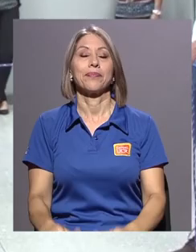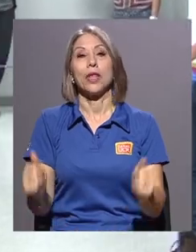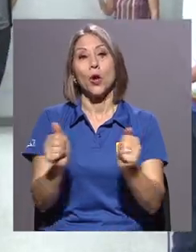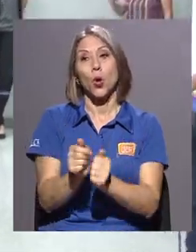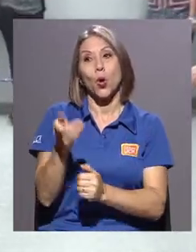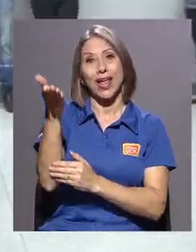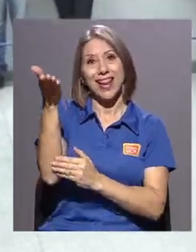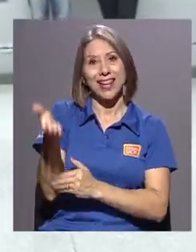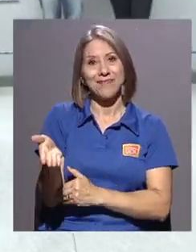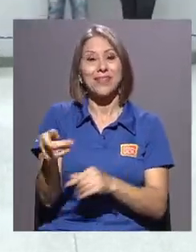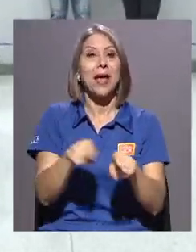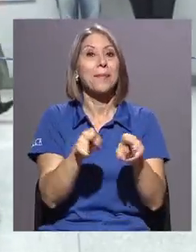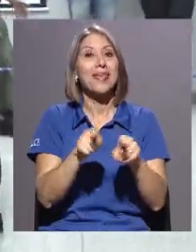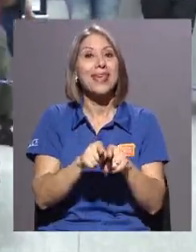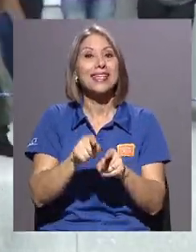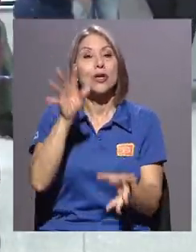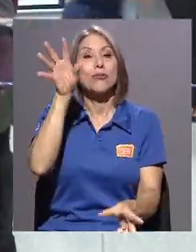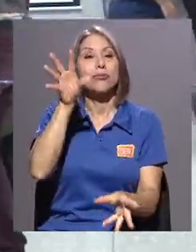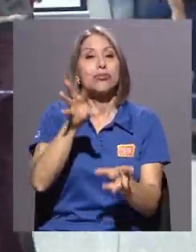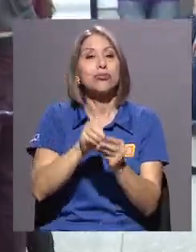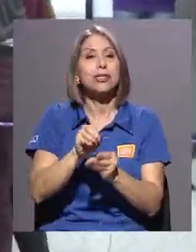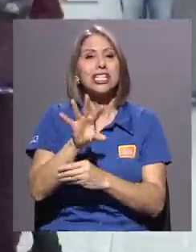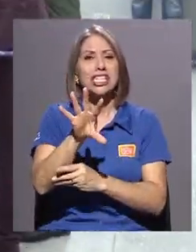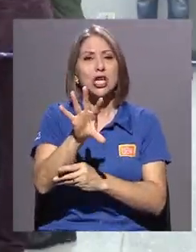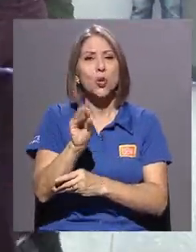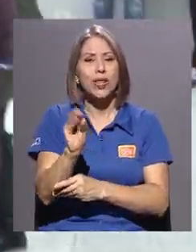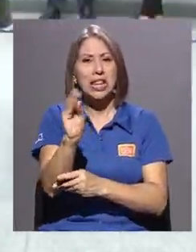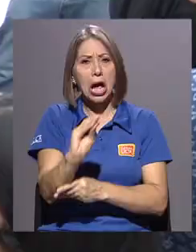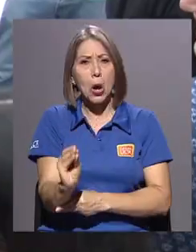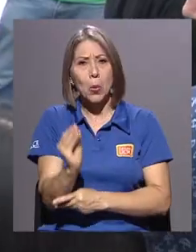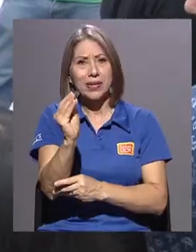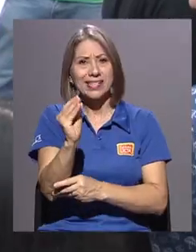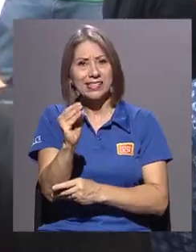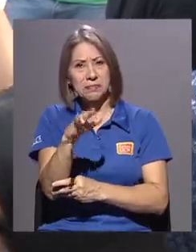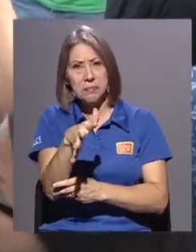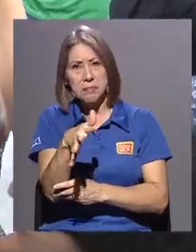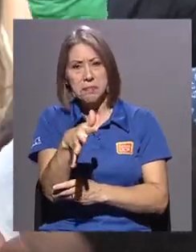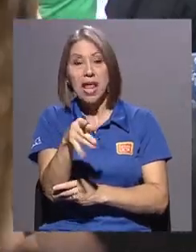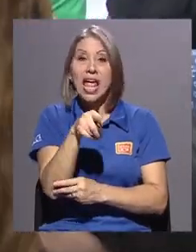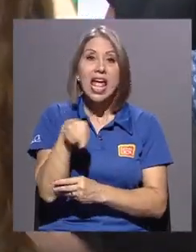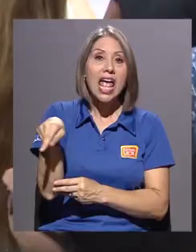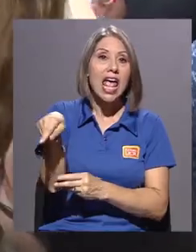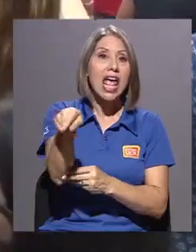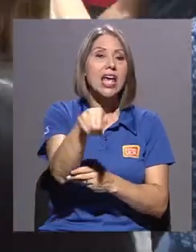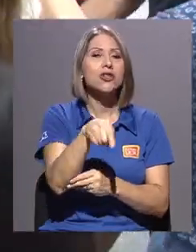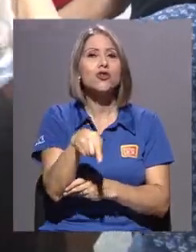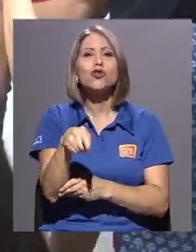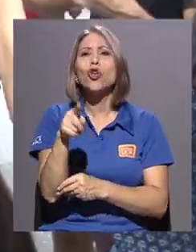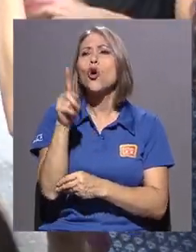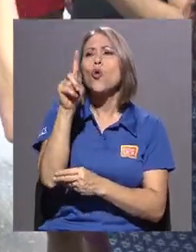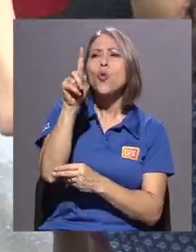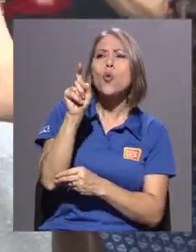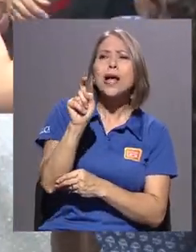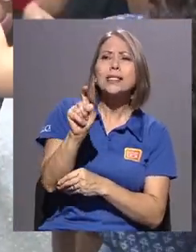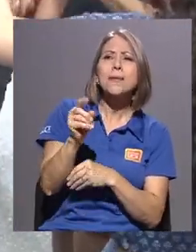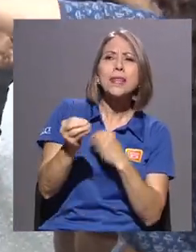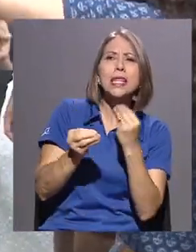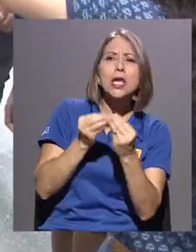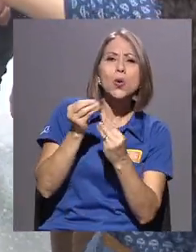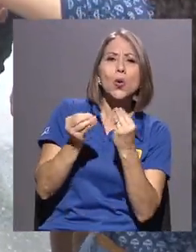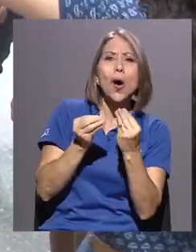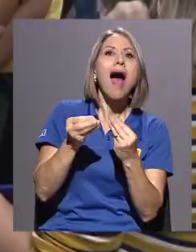él estuvieron otros 50 jóvenes aproximadamente, quienes resolvieron un acertijo y desarrollaron